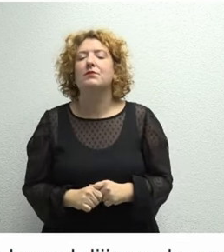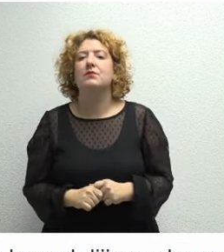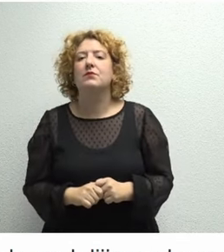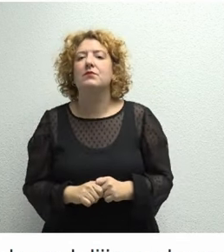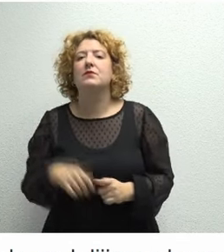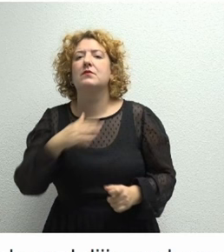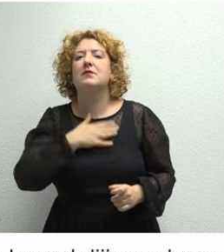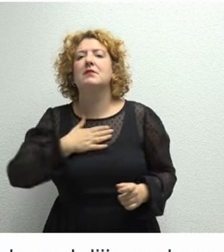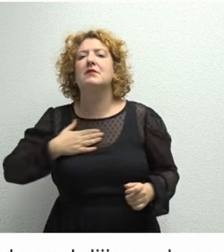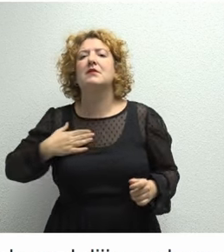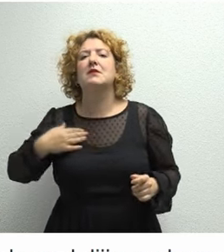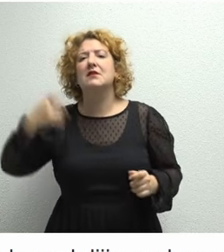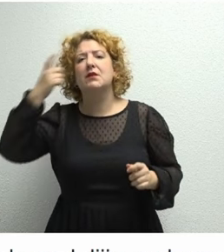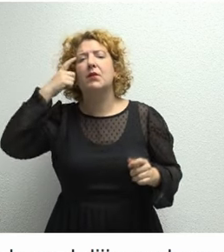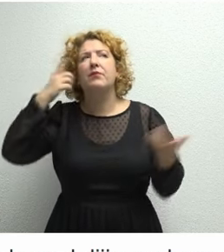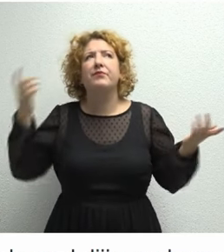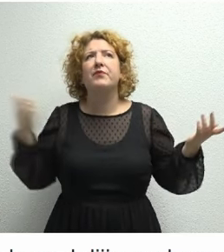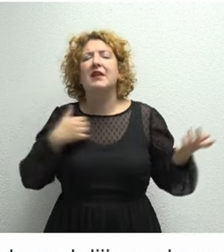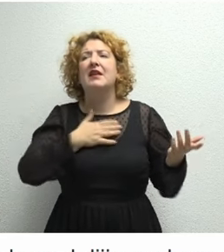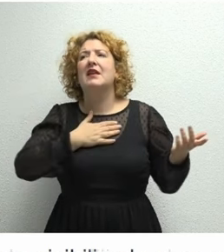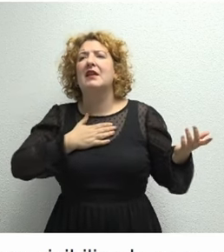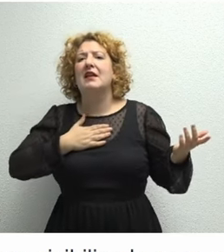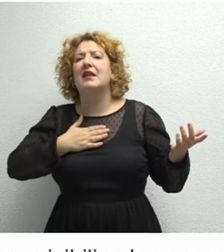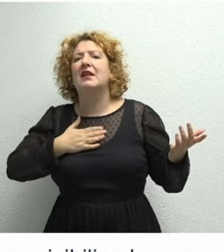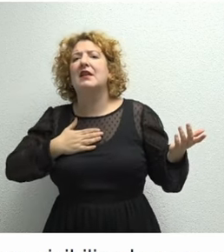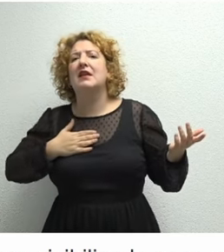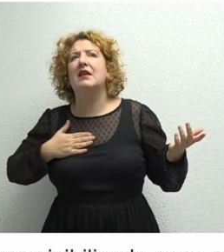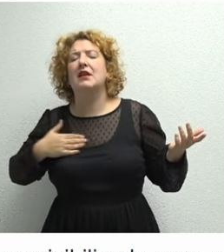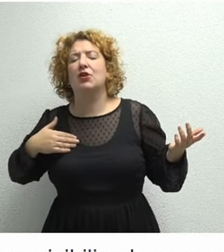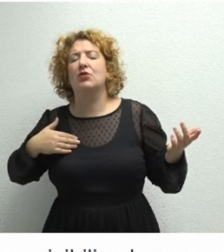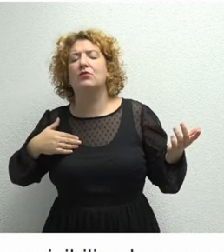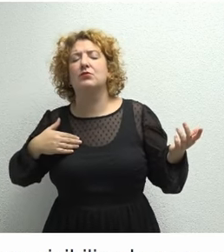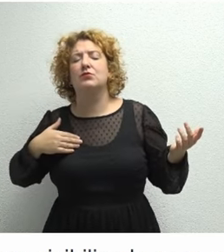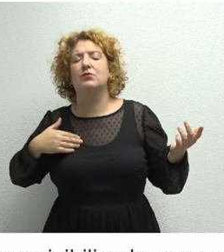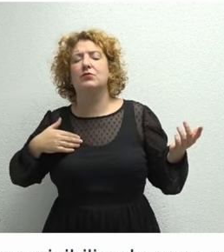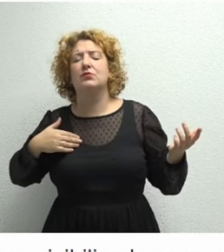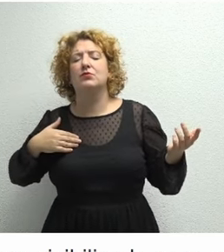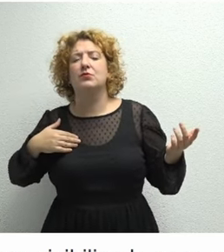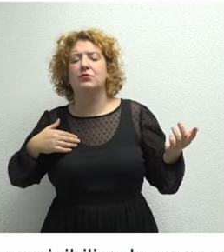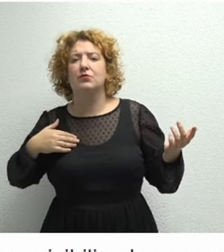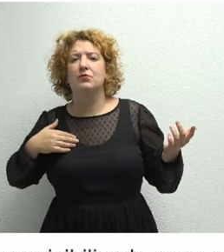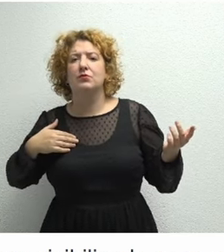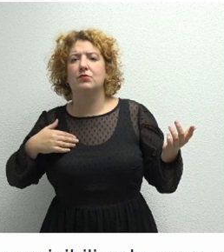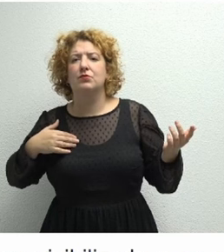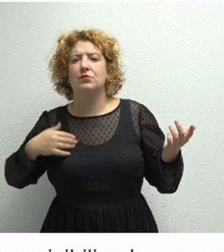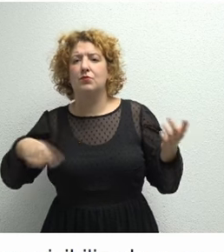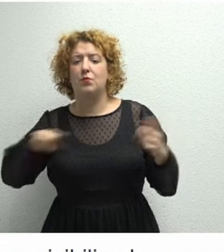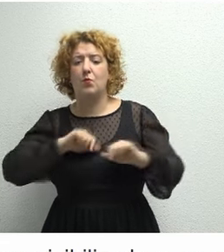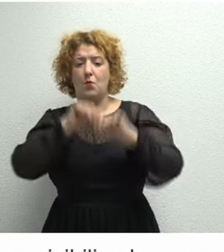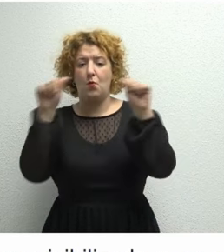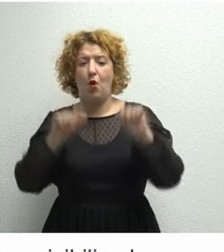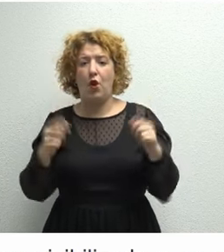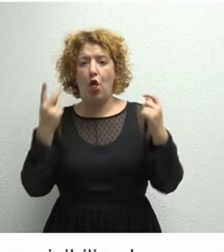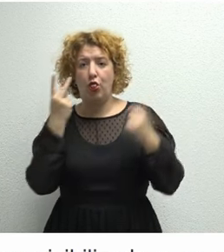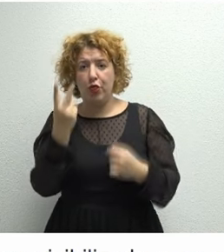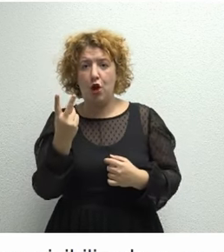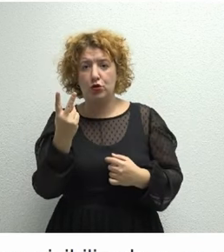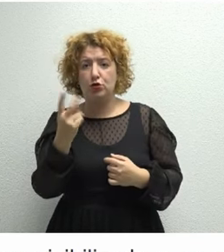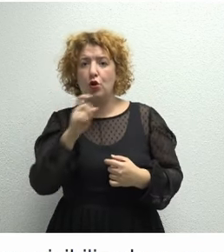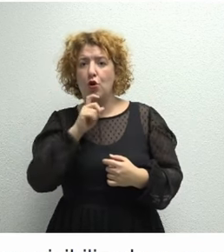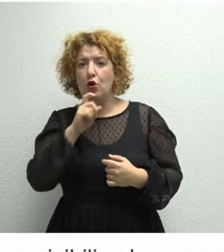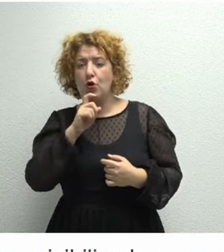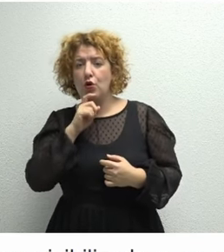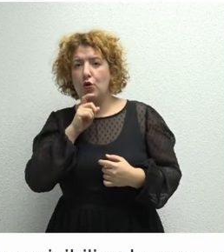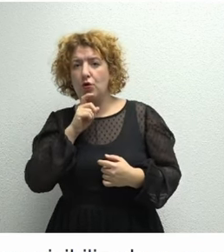dónde queremos situarnos y y y cómo compartimos estos dos modelos porque nosotros vemos a los